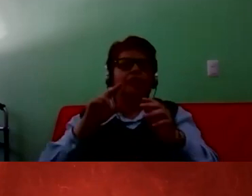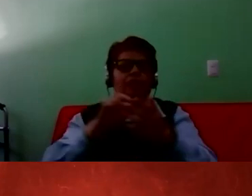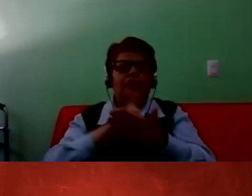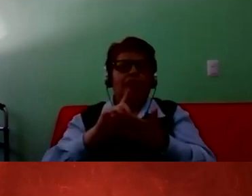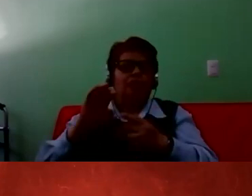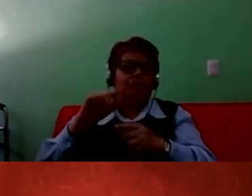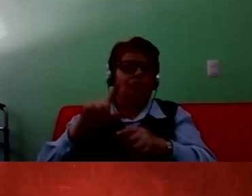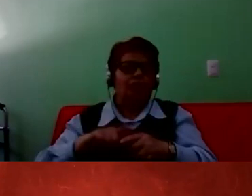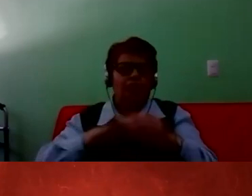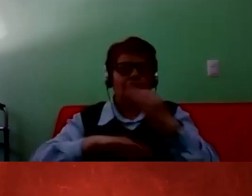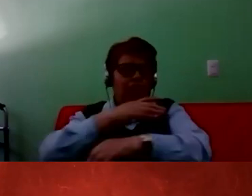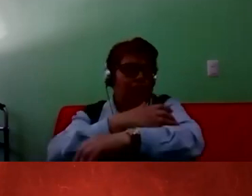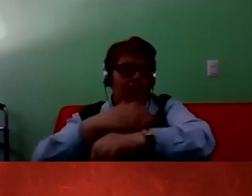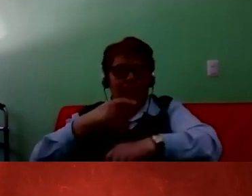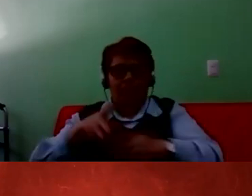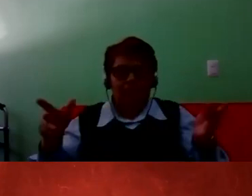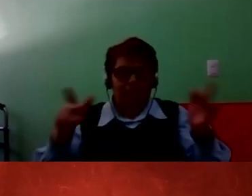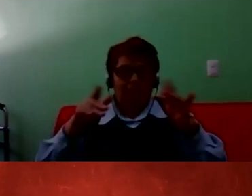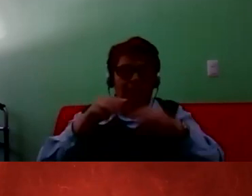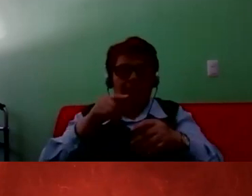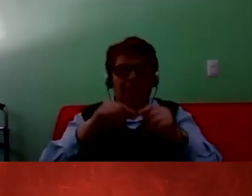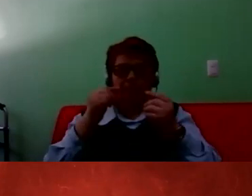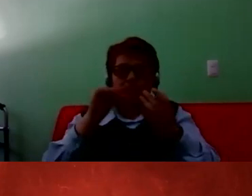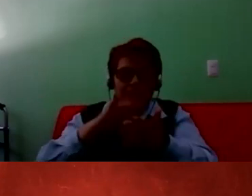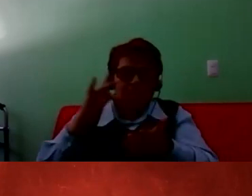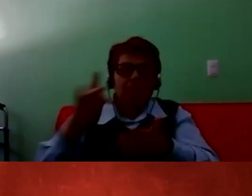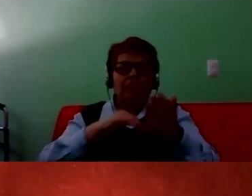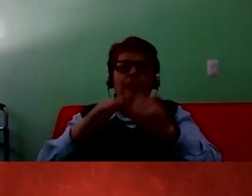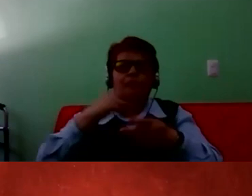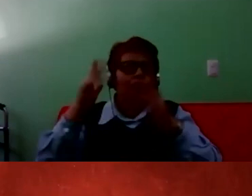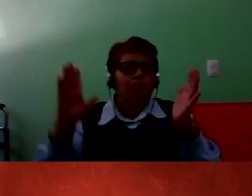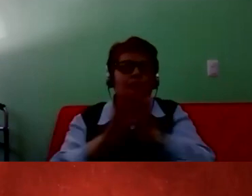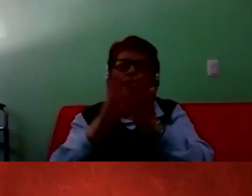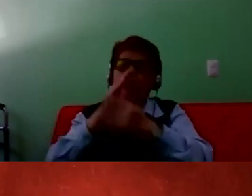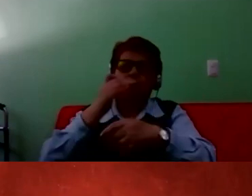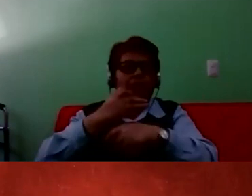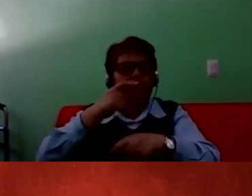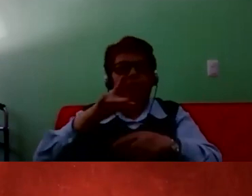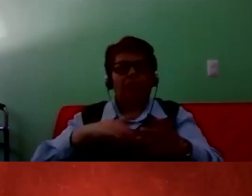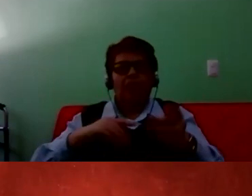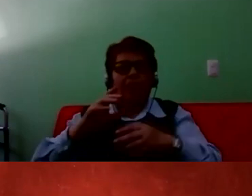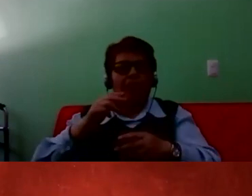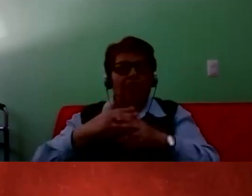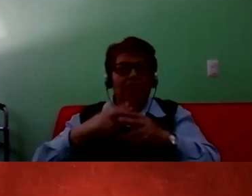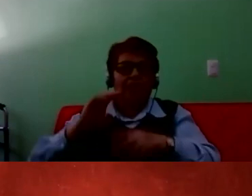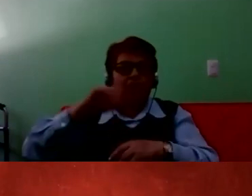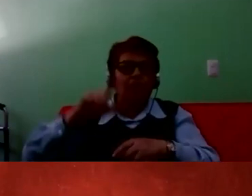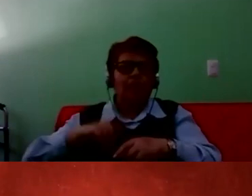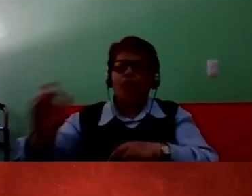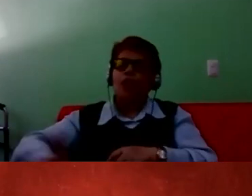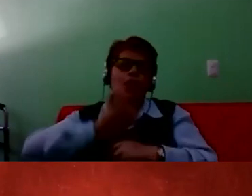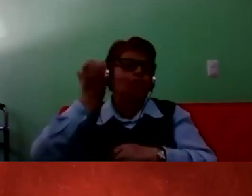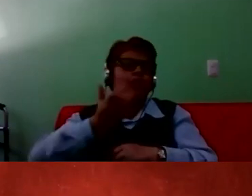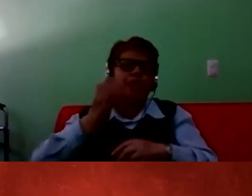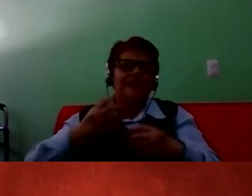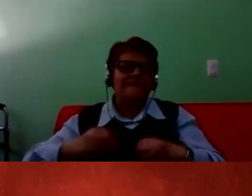A todas y todos mis compañeros asistentes, muchísimas gracias por su participación. Hasta que la cultura se haga costumbre, vivan los